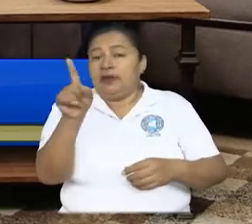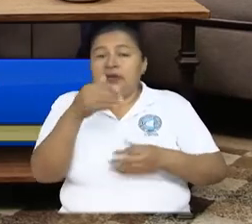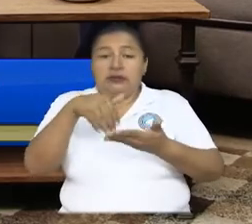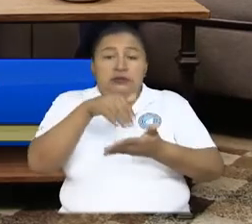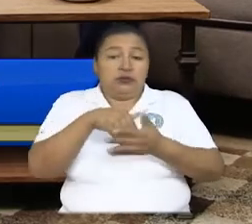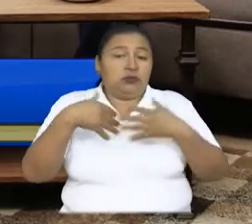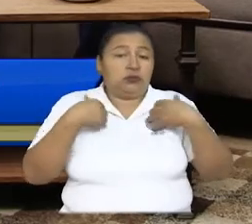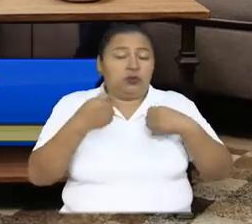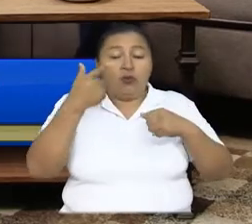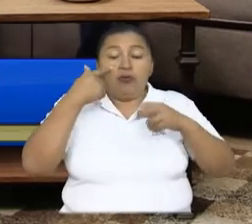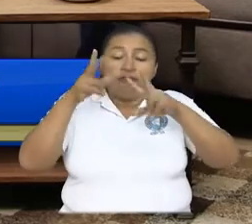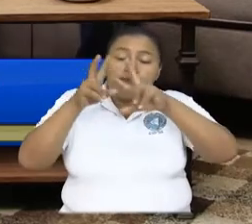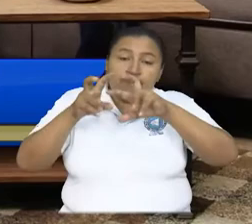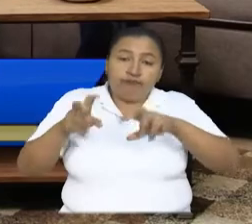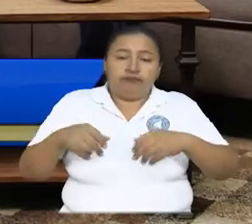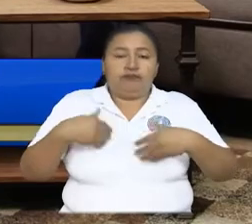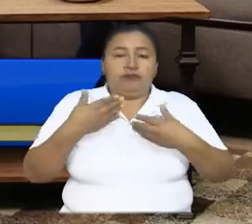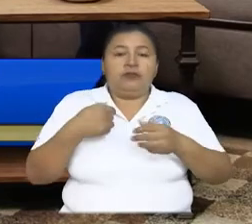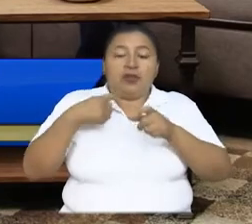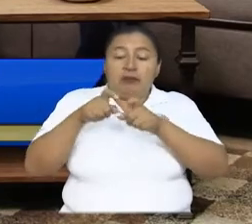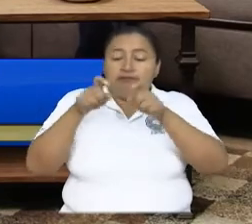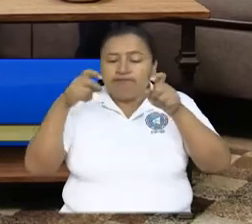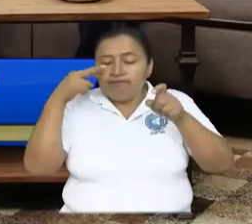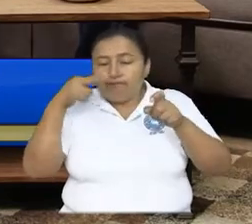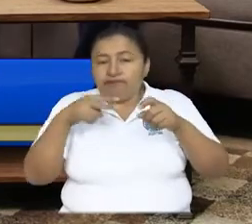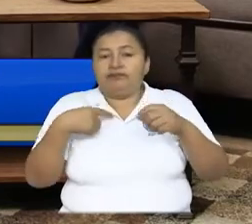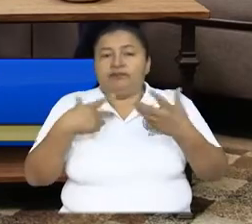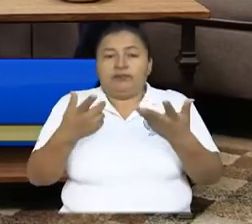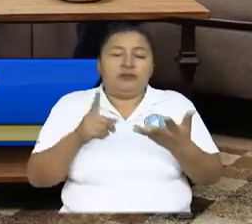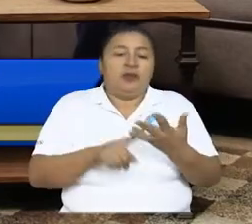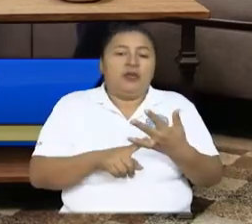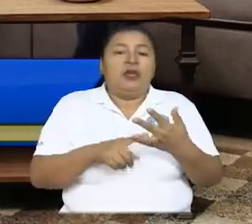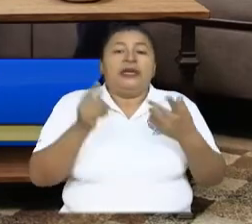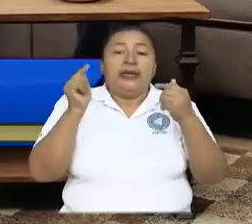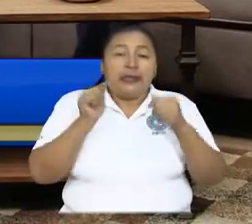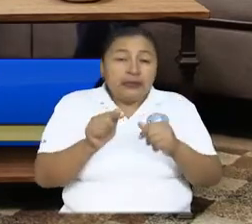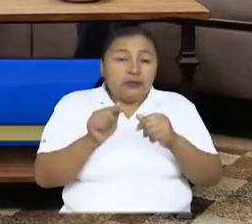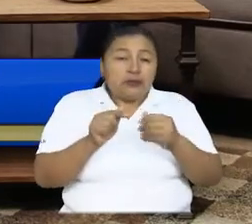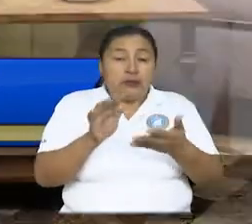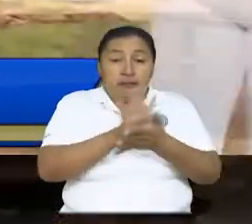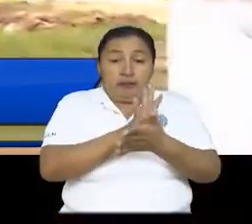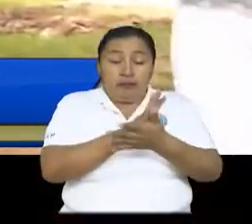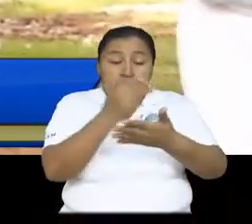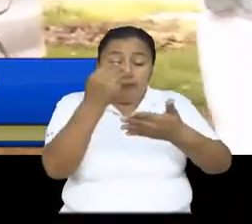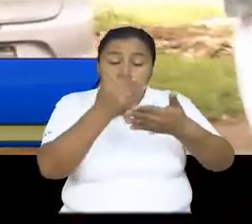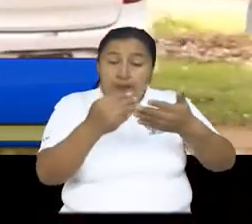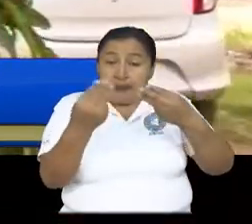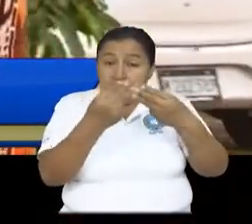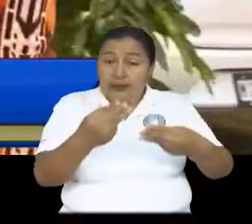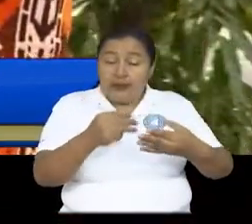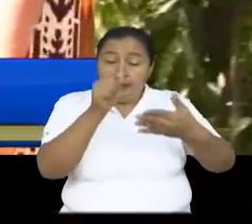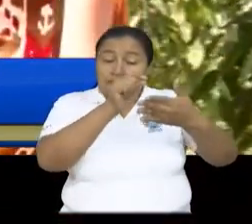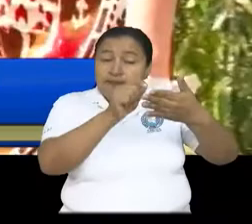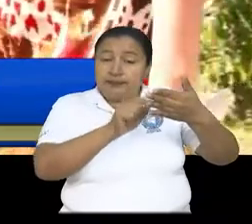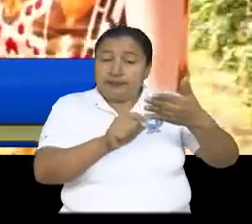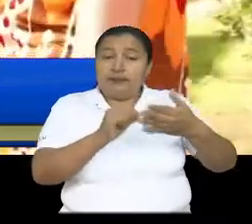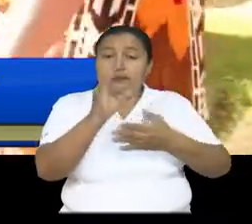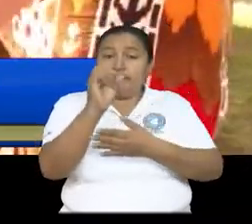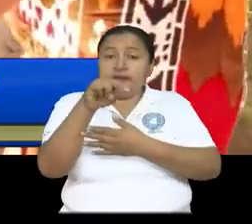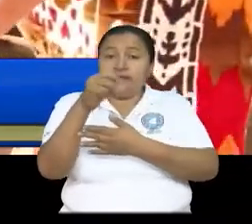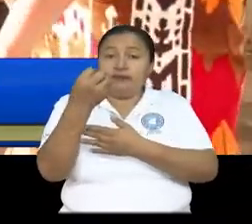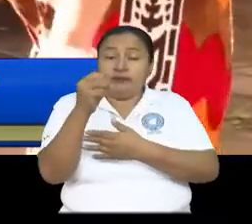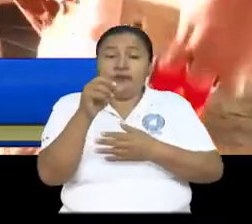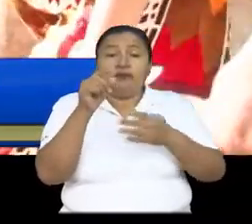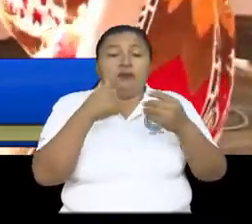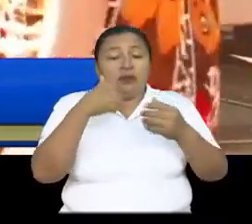su atencion puerperal entonces ese es el instrumento de esa herramienta que el sensor gerencial